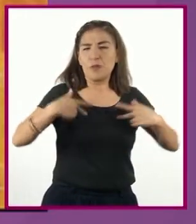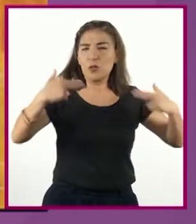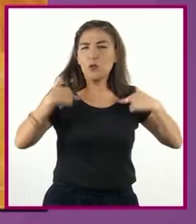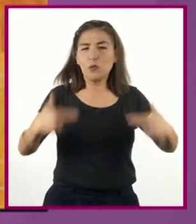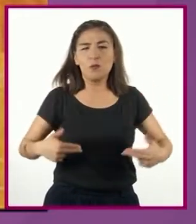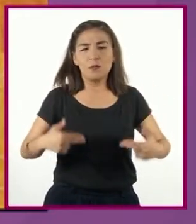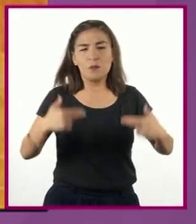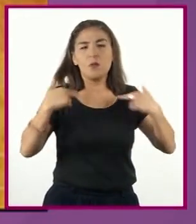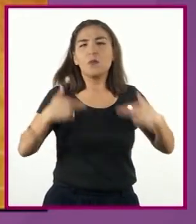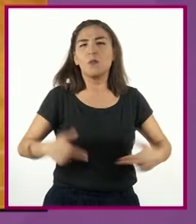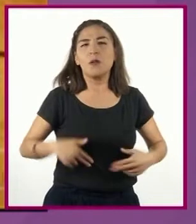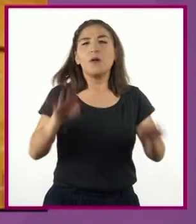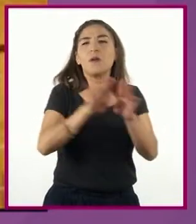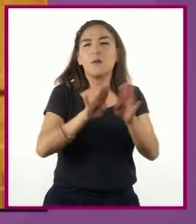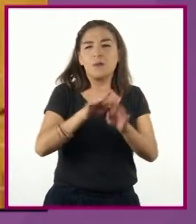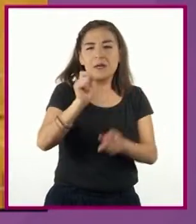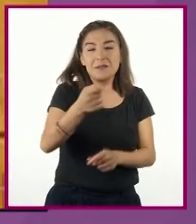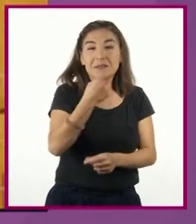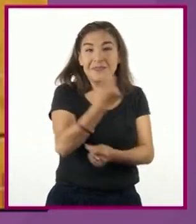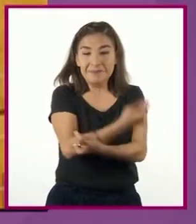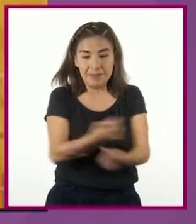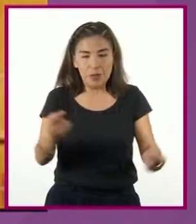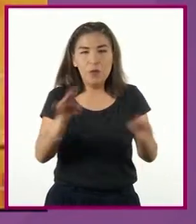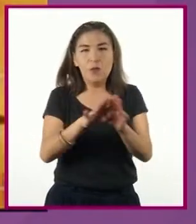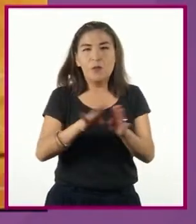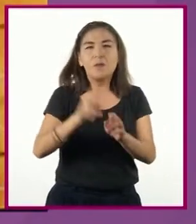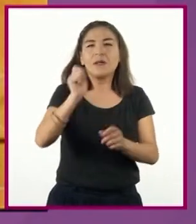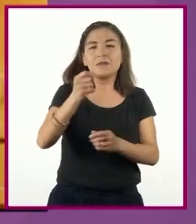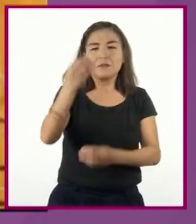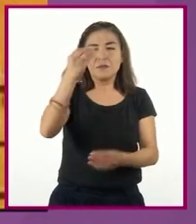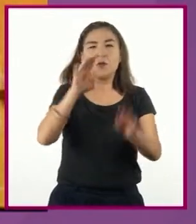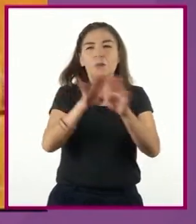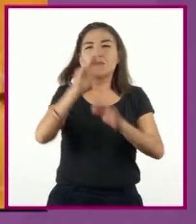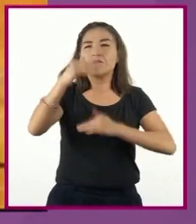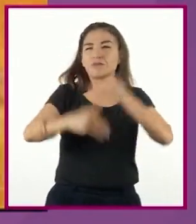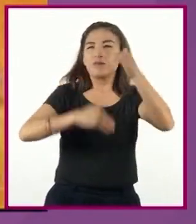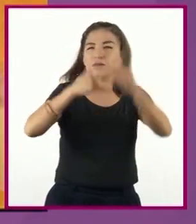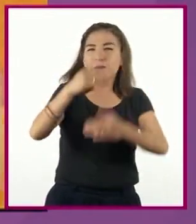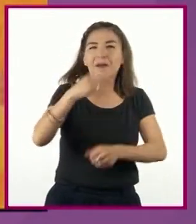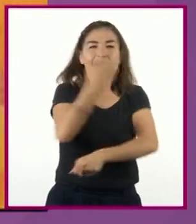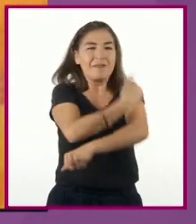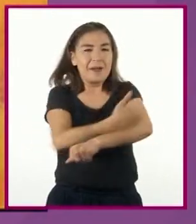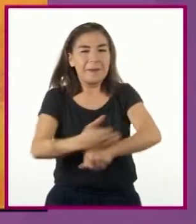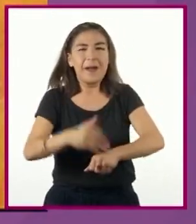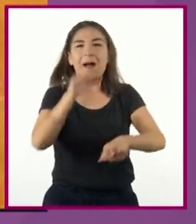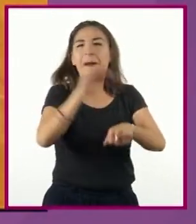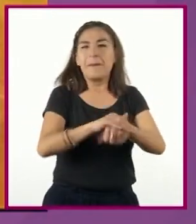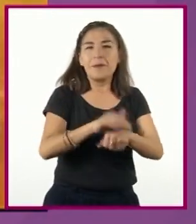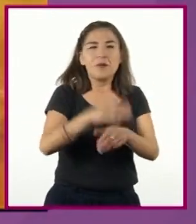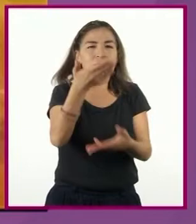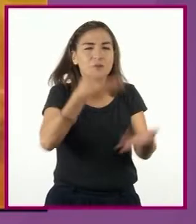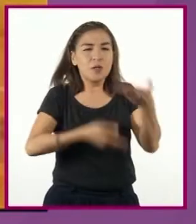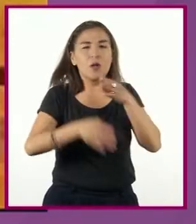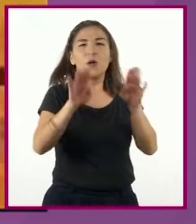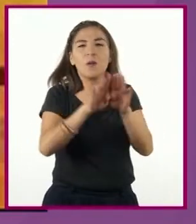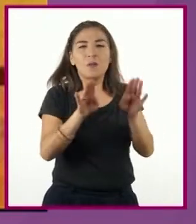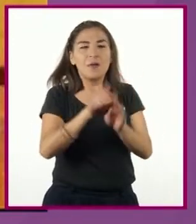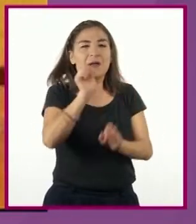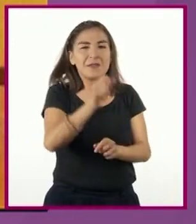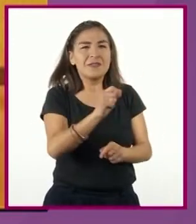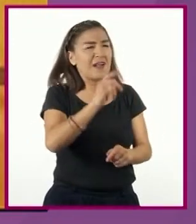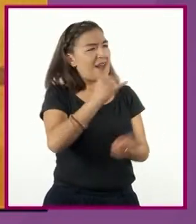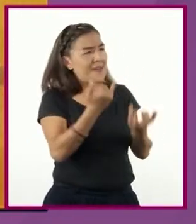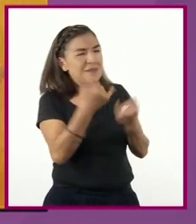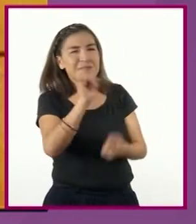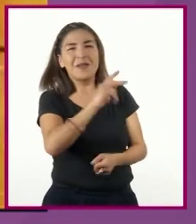nuestra identidad desde pequeños, al convivir con nuestra familia y en nuestra comunidad. Al compartir, encuentras cosas en común con